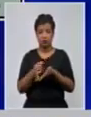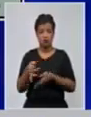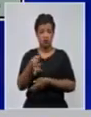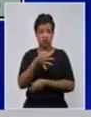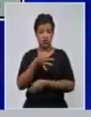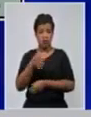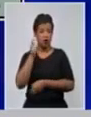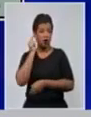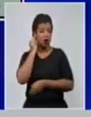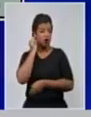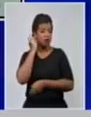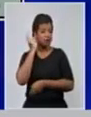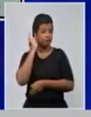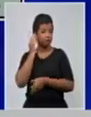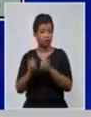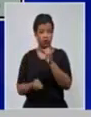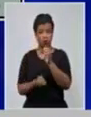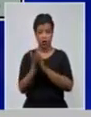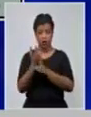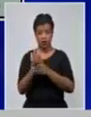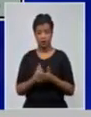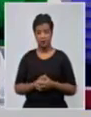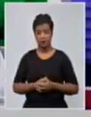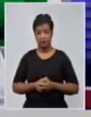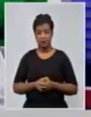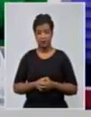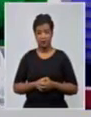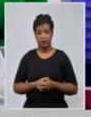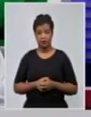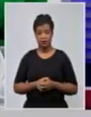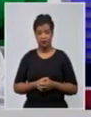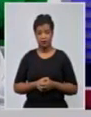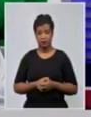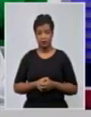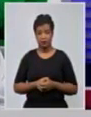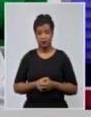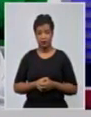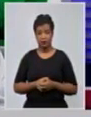municipio de Florida, en este caso.